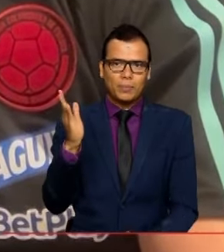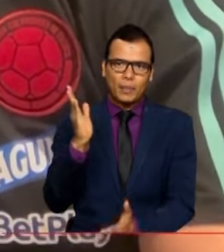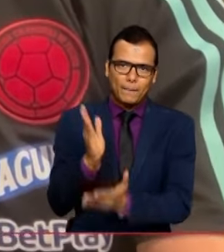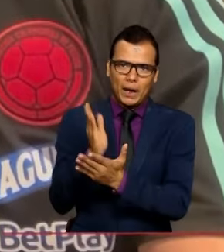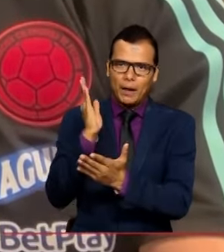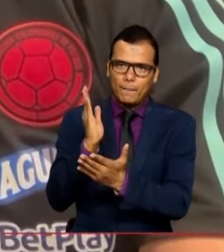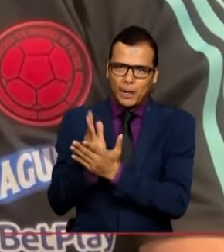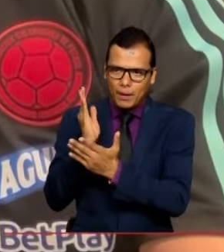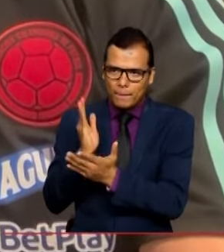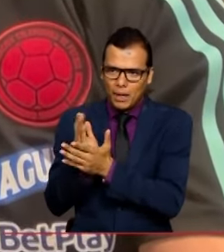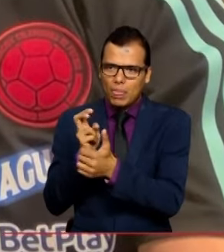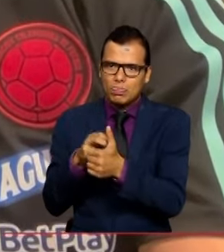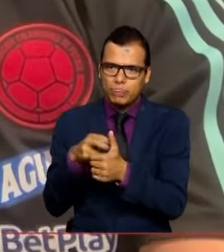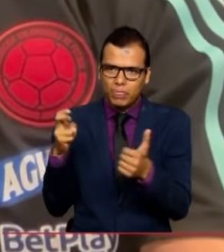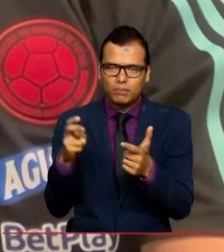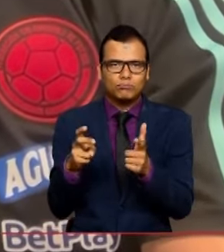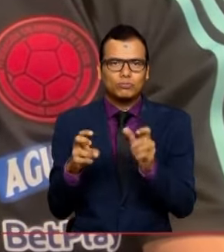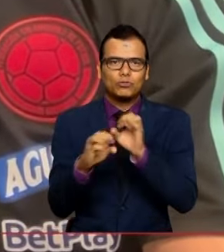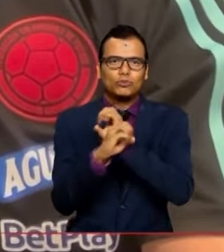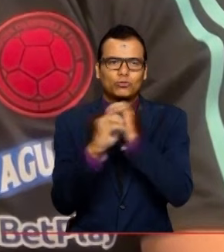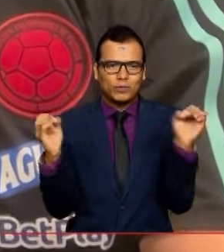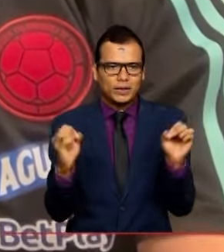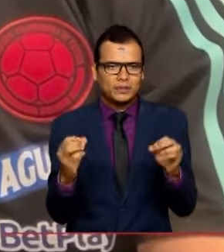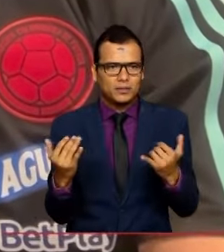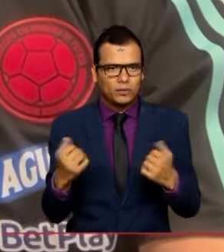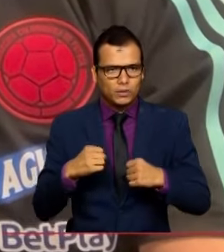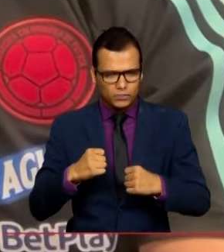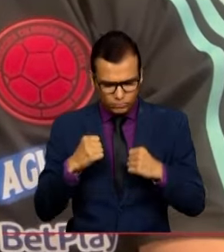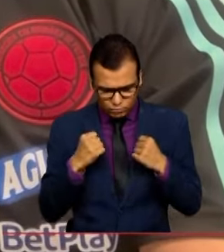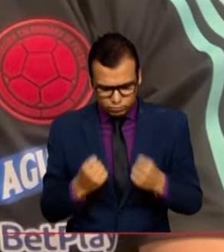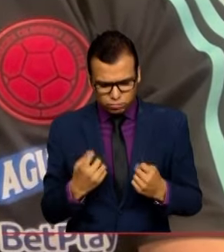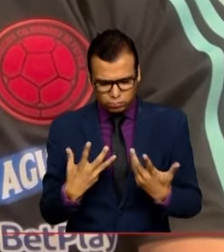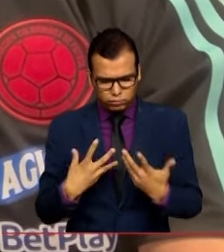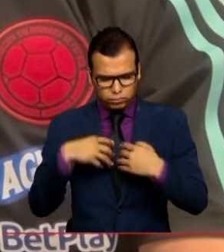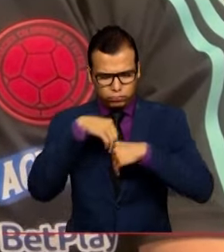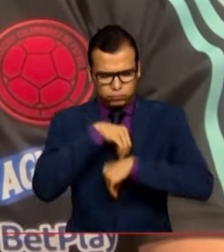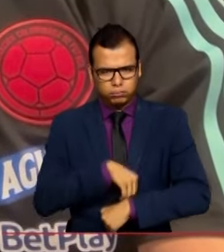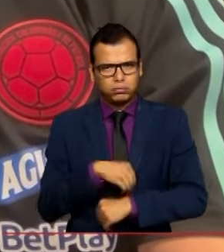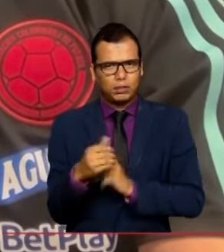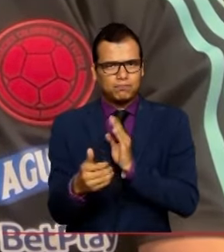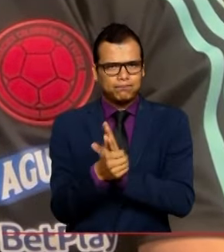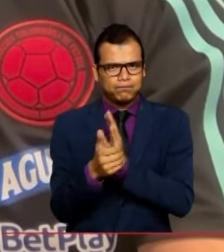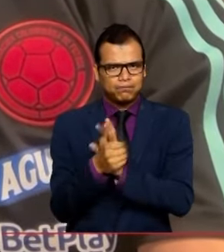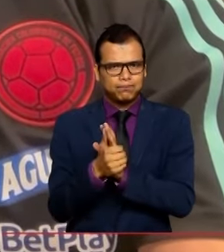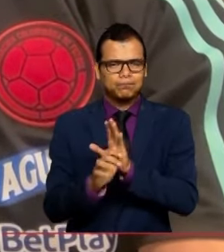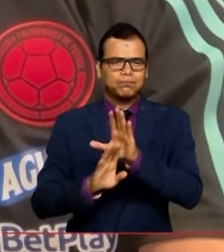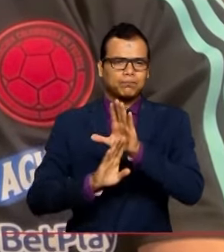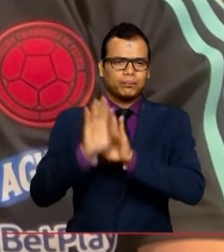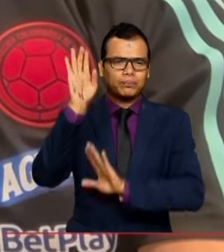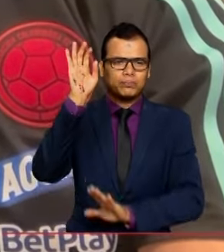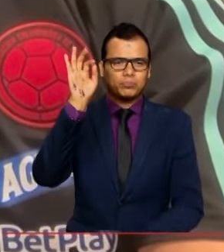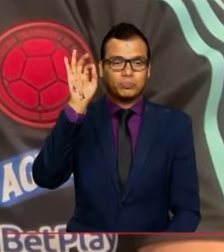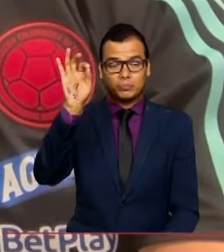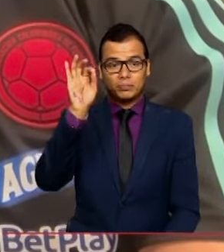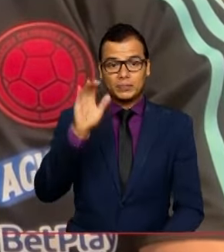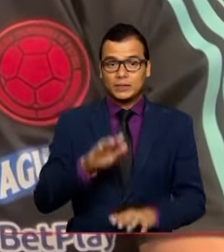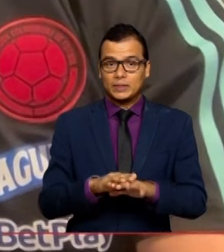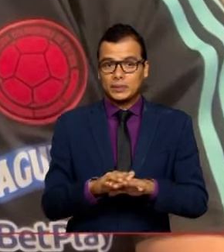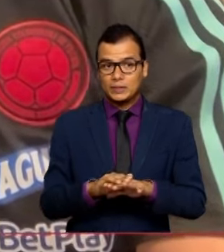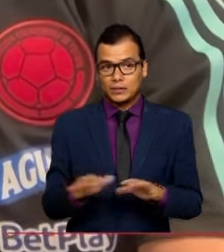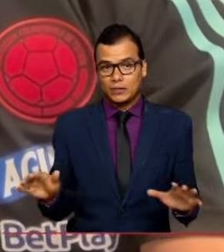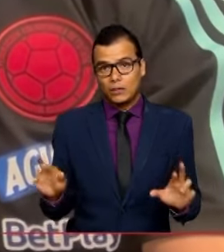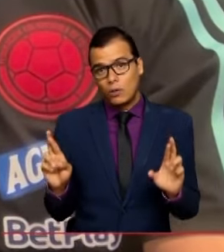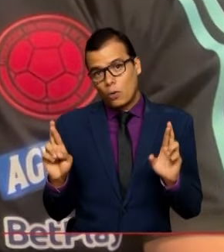que lo tuvieron fuera de las canchas y su capacidad es lo que lo hizo estar donde está y en el nivel que está, ¿no?